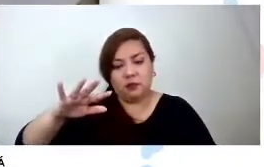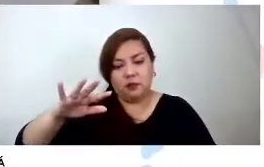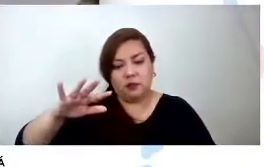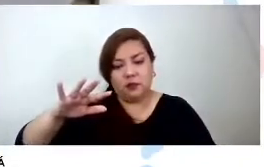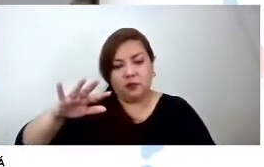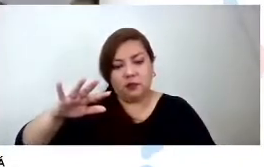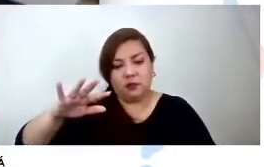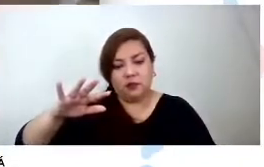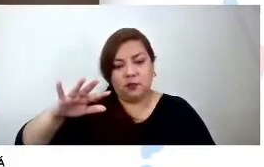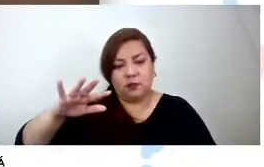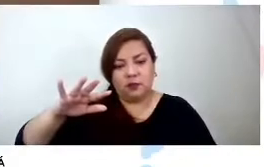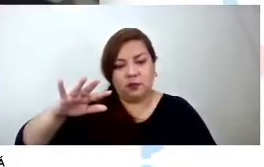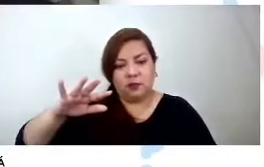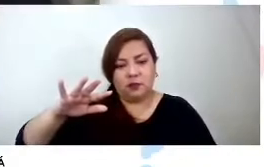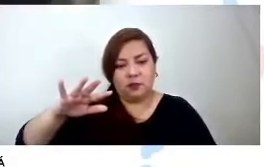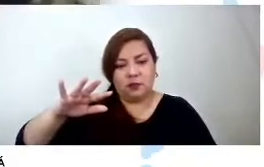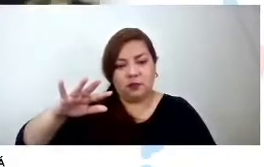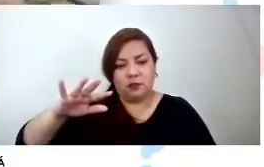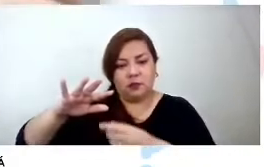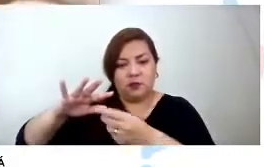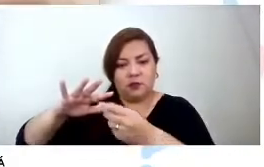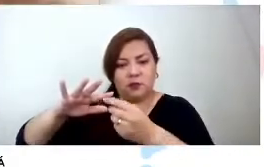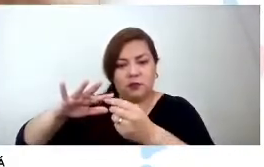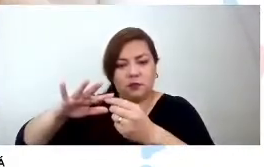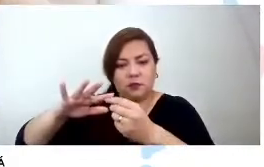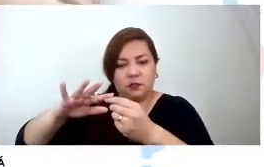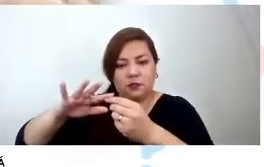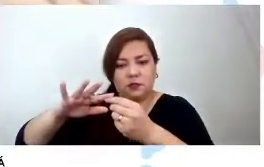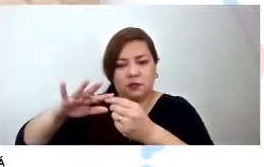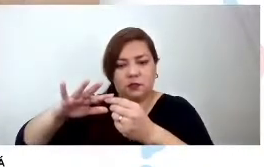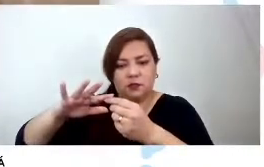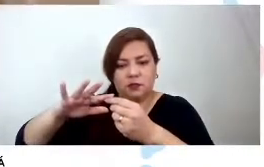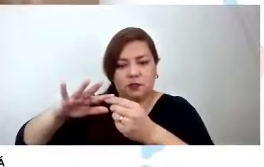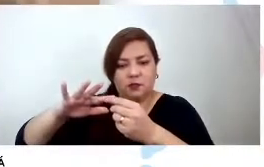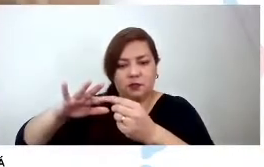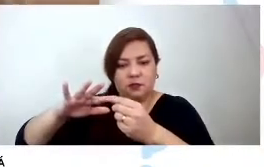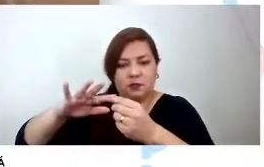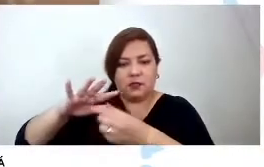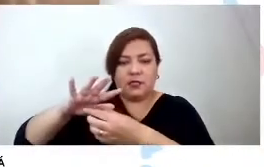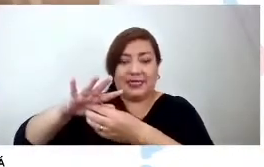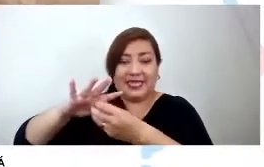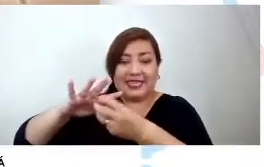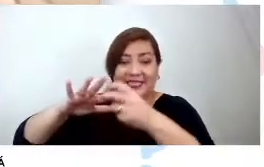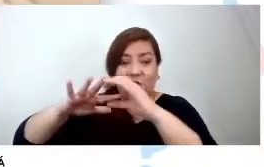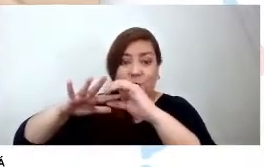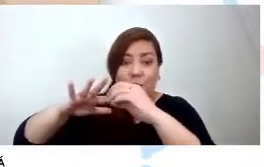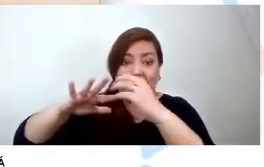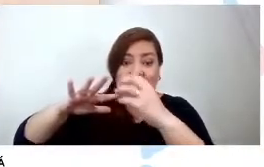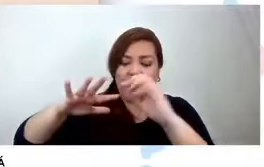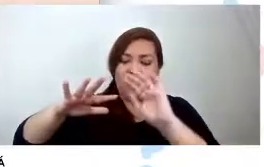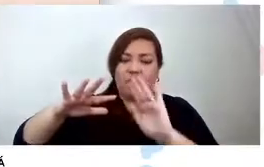Esa es la uña, claro. ¿Me puedes tomar tú la garra? Sí, por supuesto. Es que la uña fue...